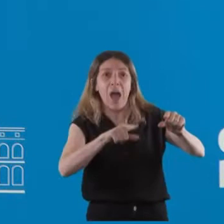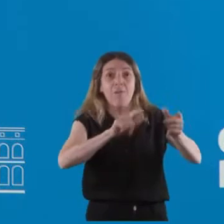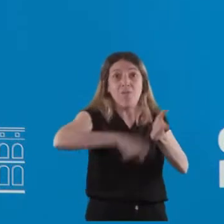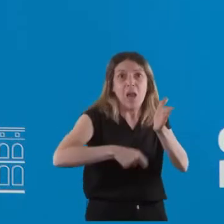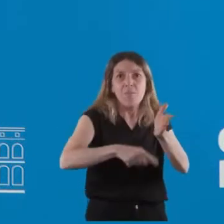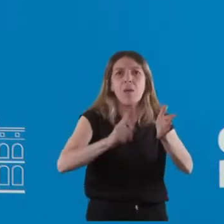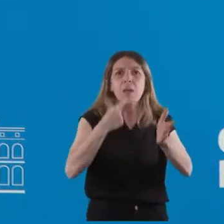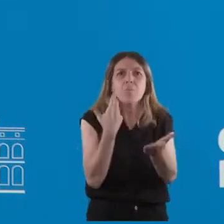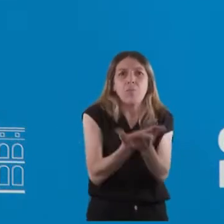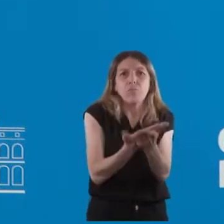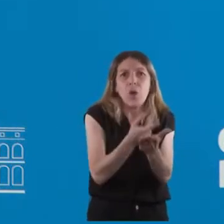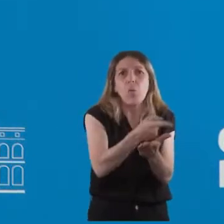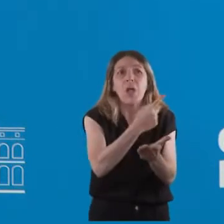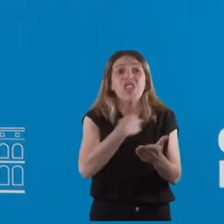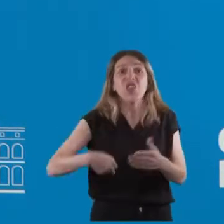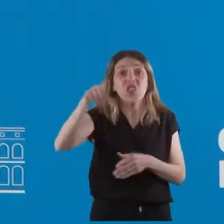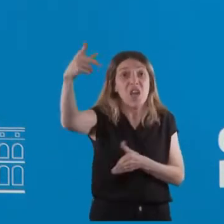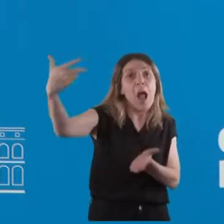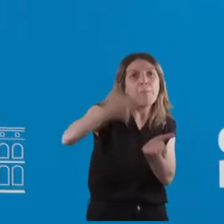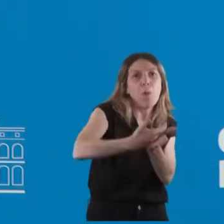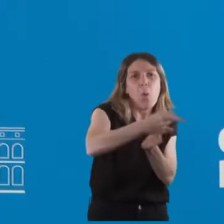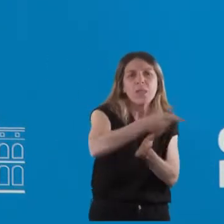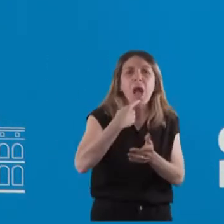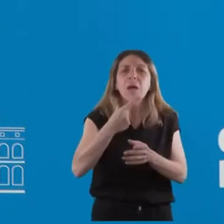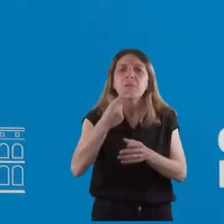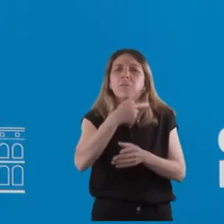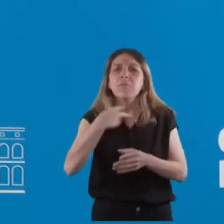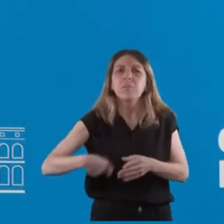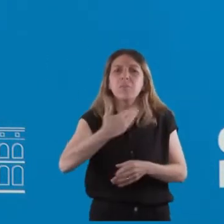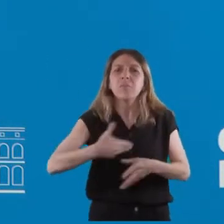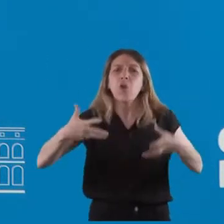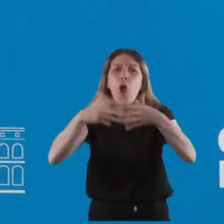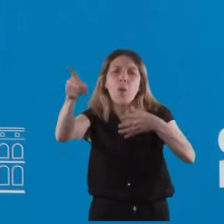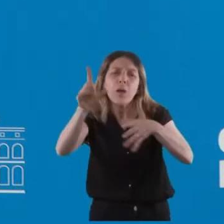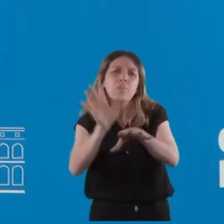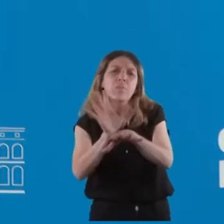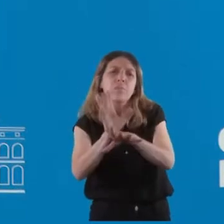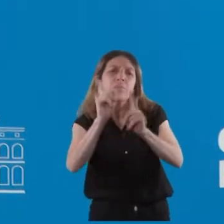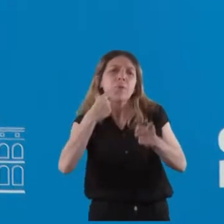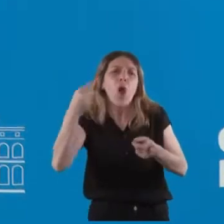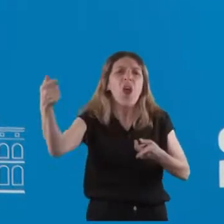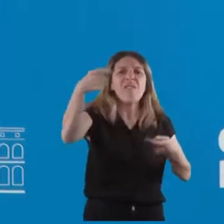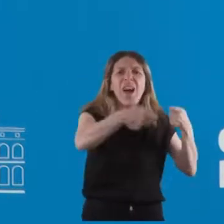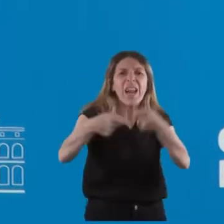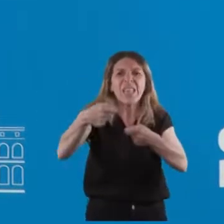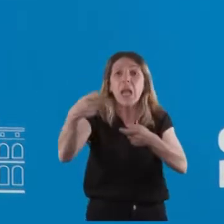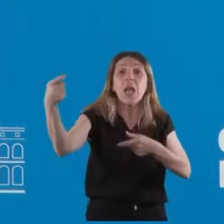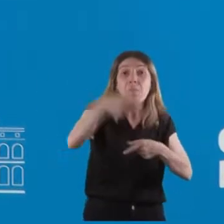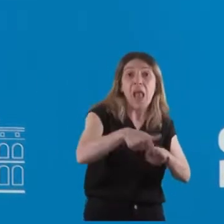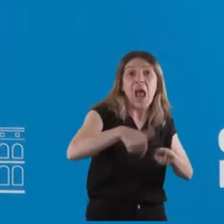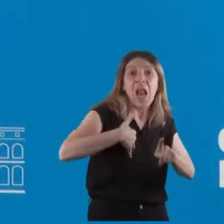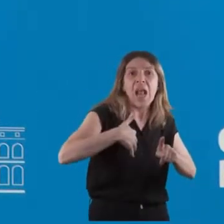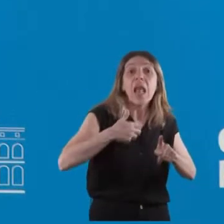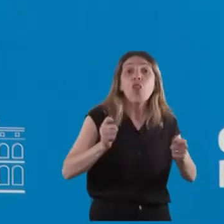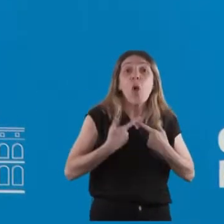en primera instancia por china que tienen que ver con y compartir esas inversiones en la argentina con empresas